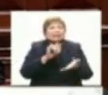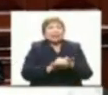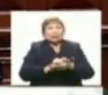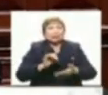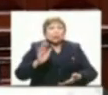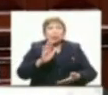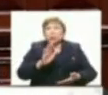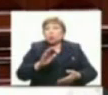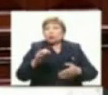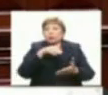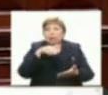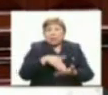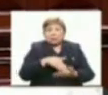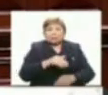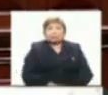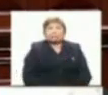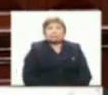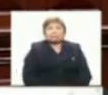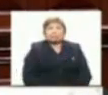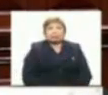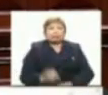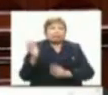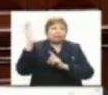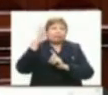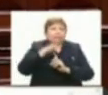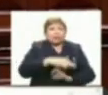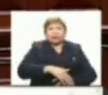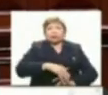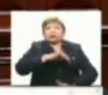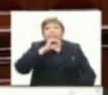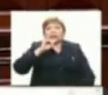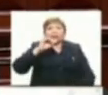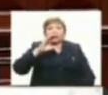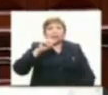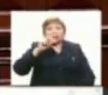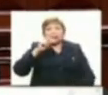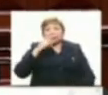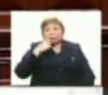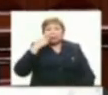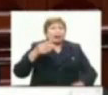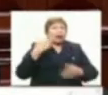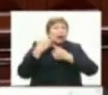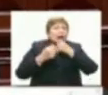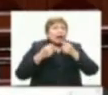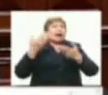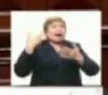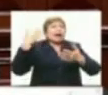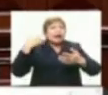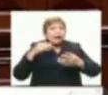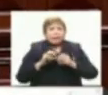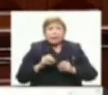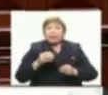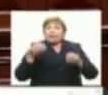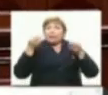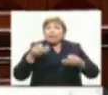Andes centrales. La derrota del incanato dio inicio a la era colonial.